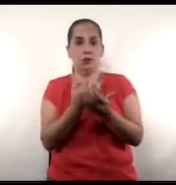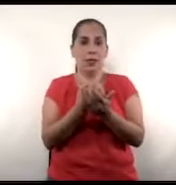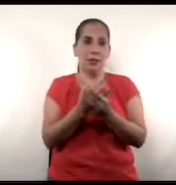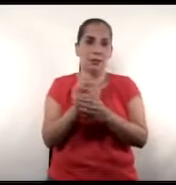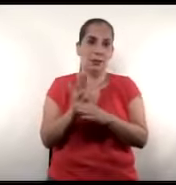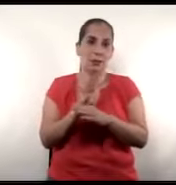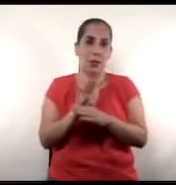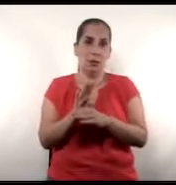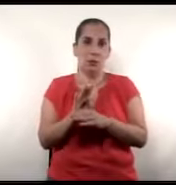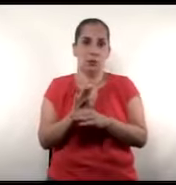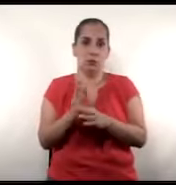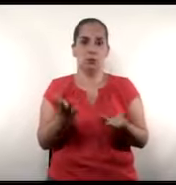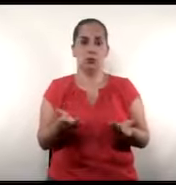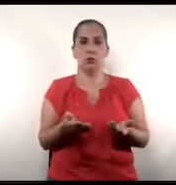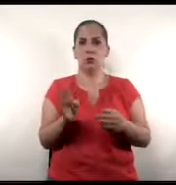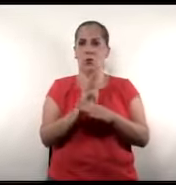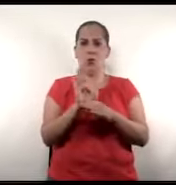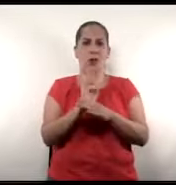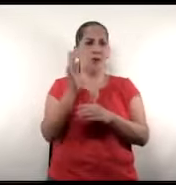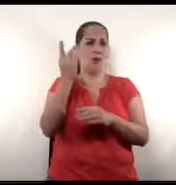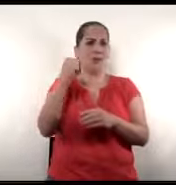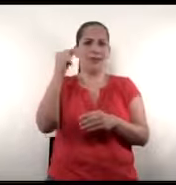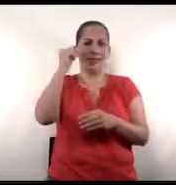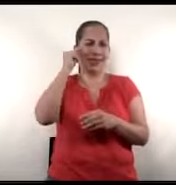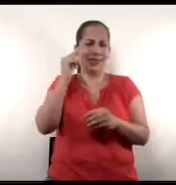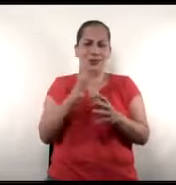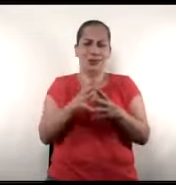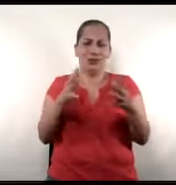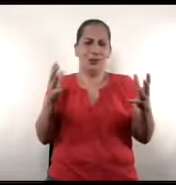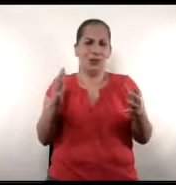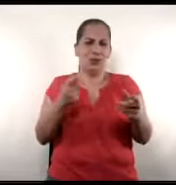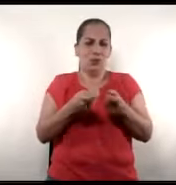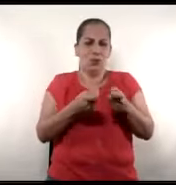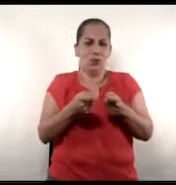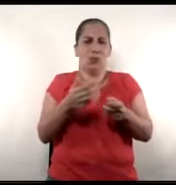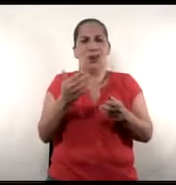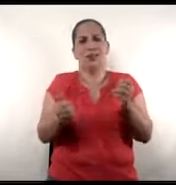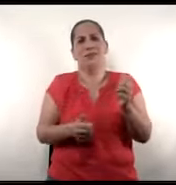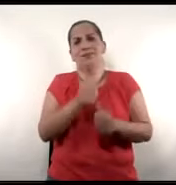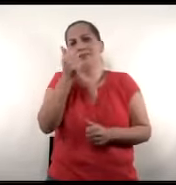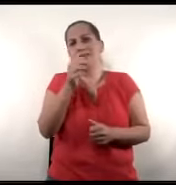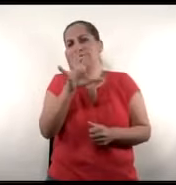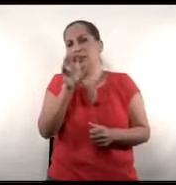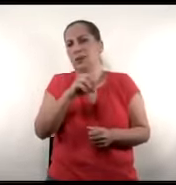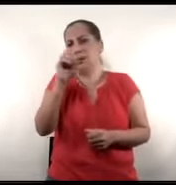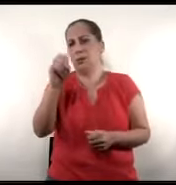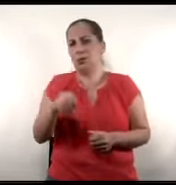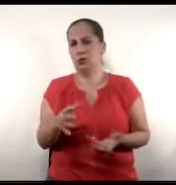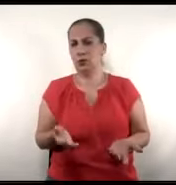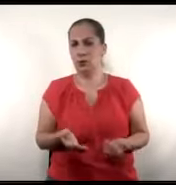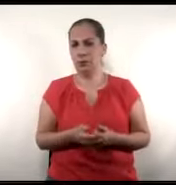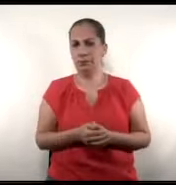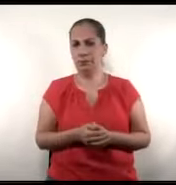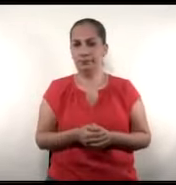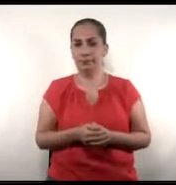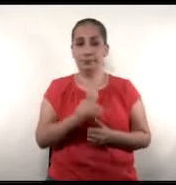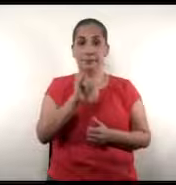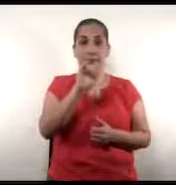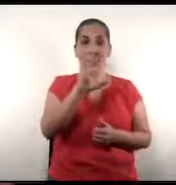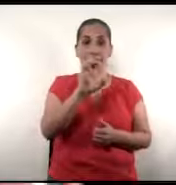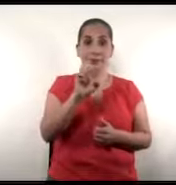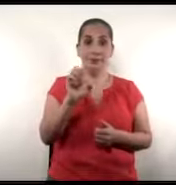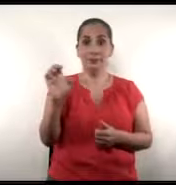es enorme. Los bancos estatales controlan más del 50% del mercado. El ICE en